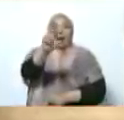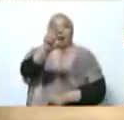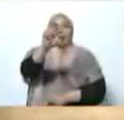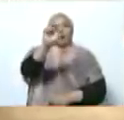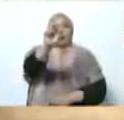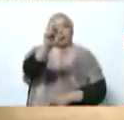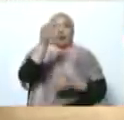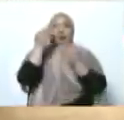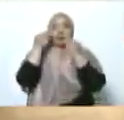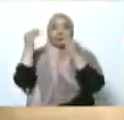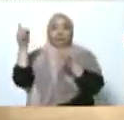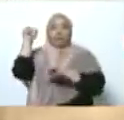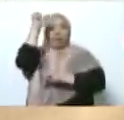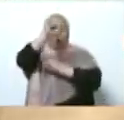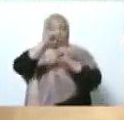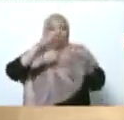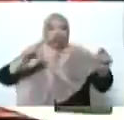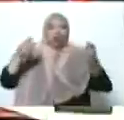Amazonas.